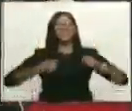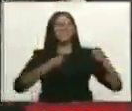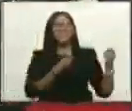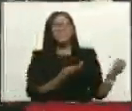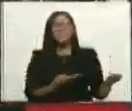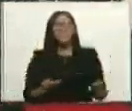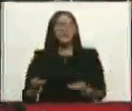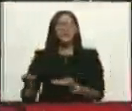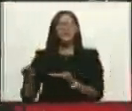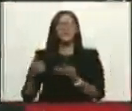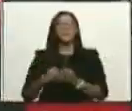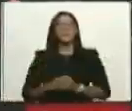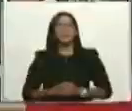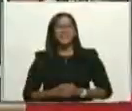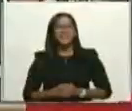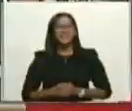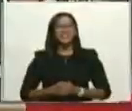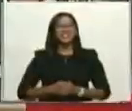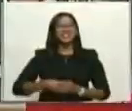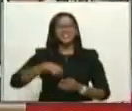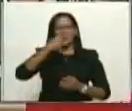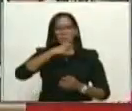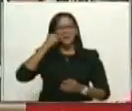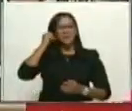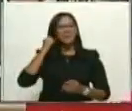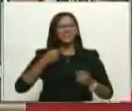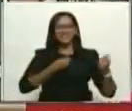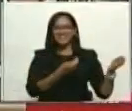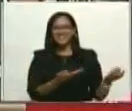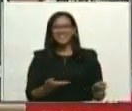Bienvenidos y bienvenidas.